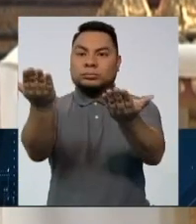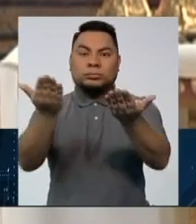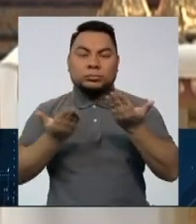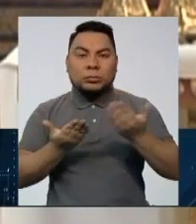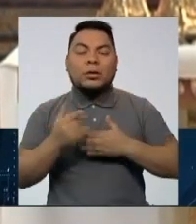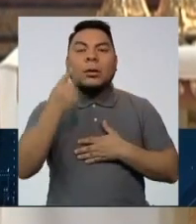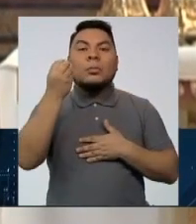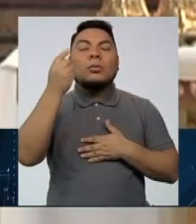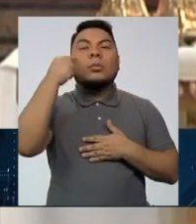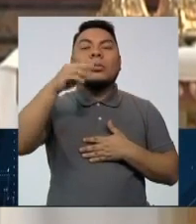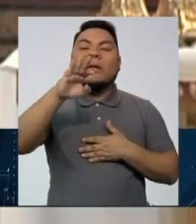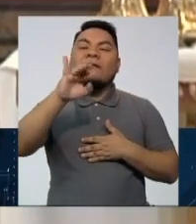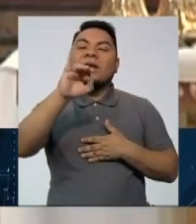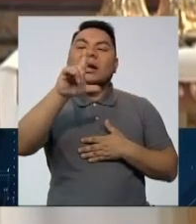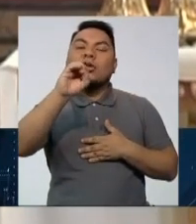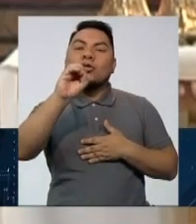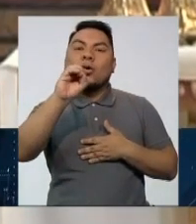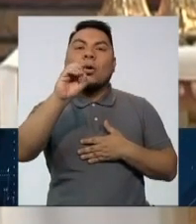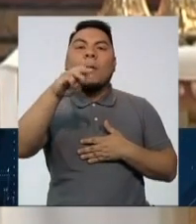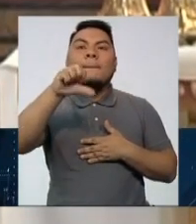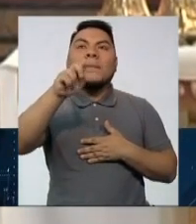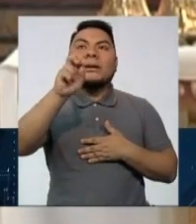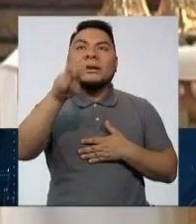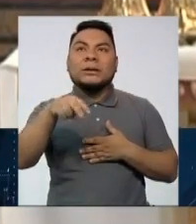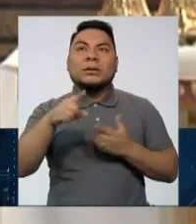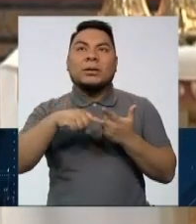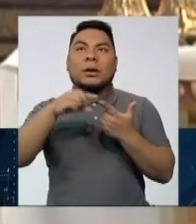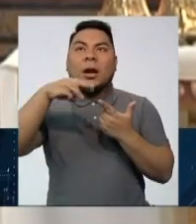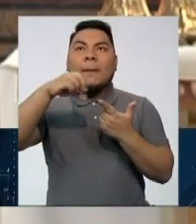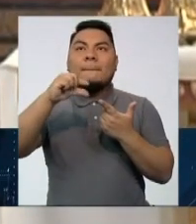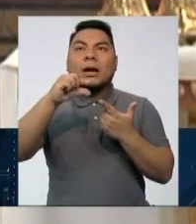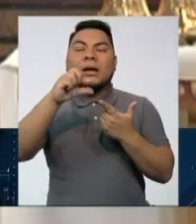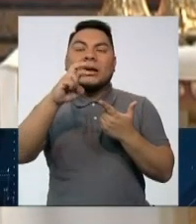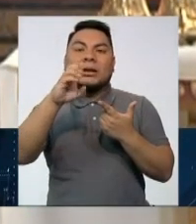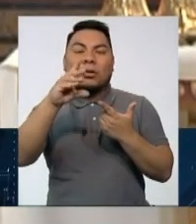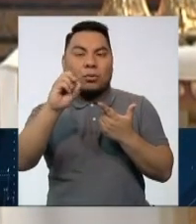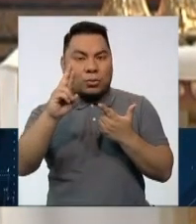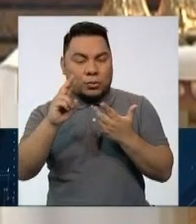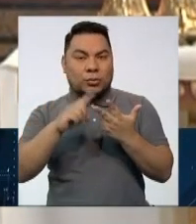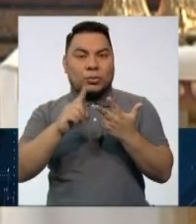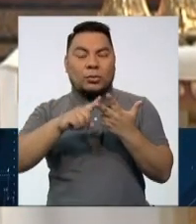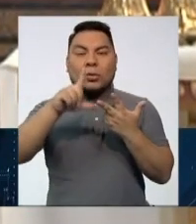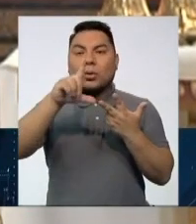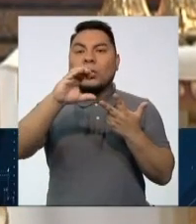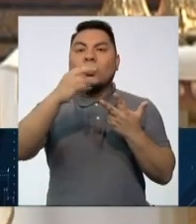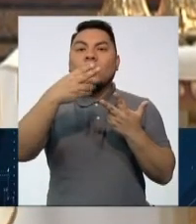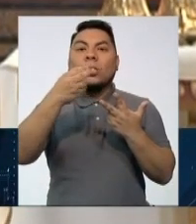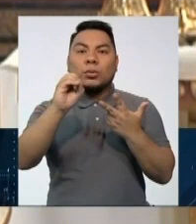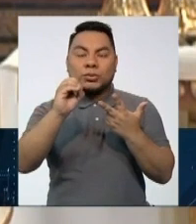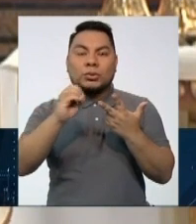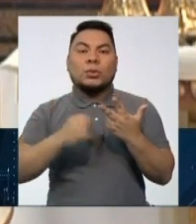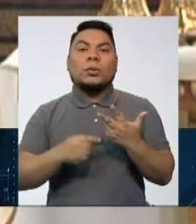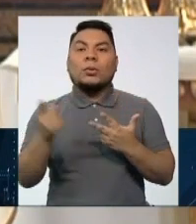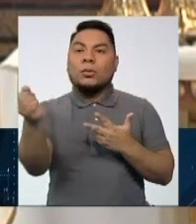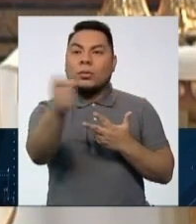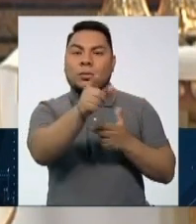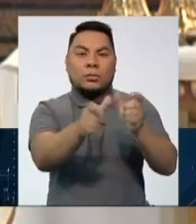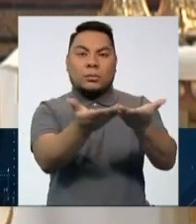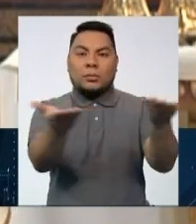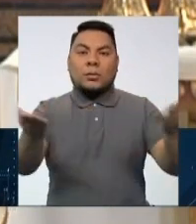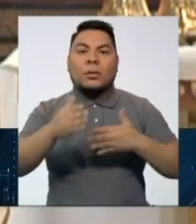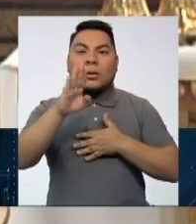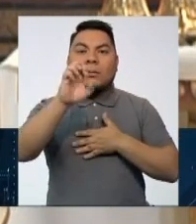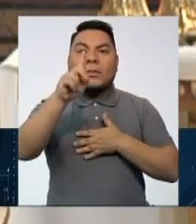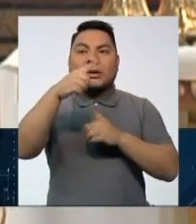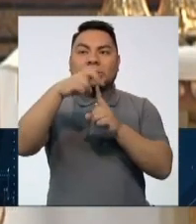Gámez, Porfirio Martín, Ridruejo, MacGregor, Repullés, Lucho Benito, Bertrán de